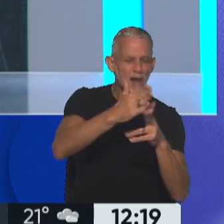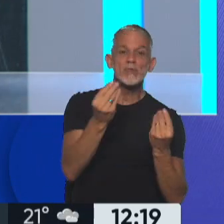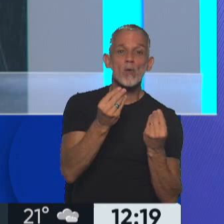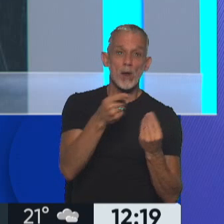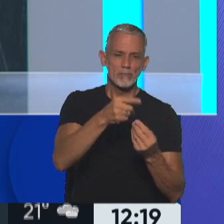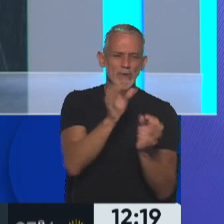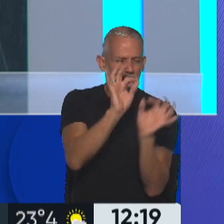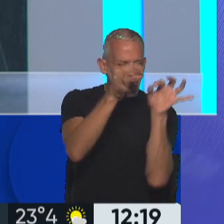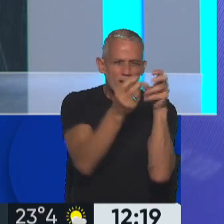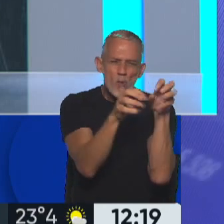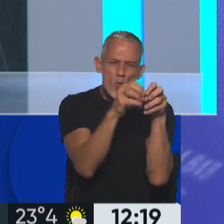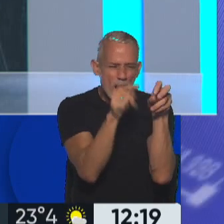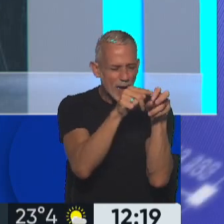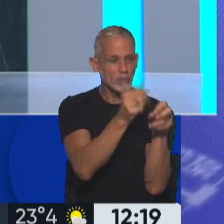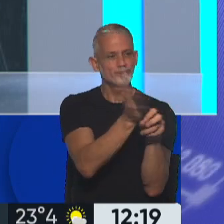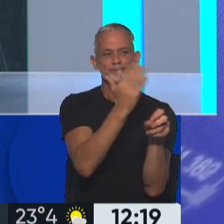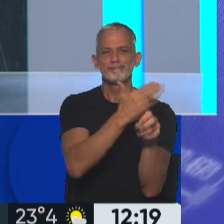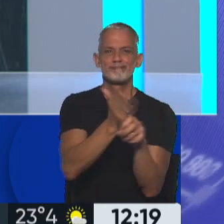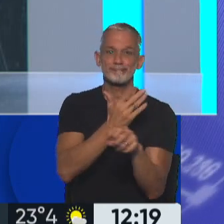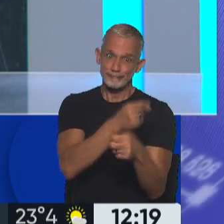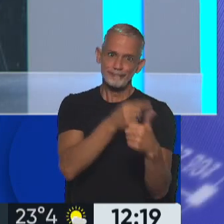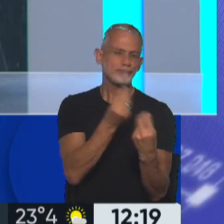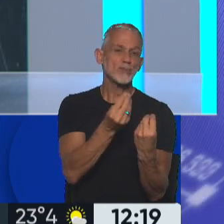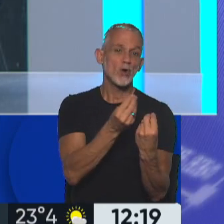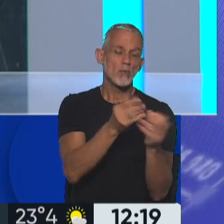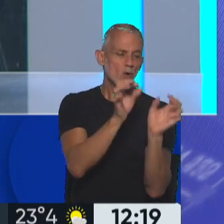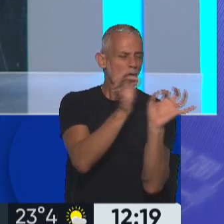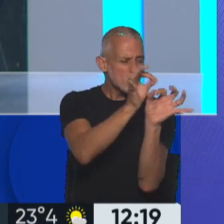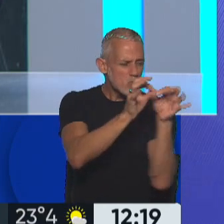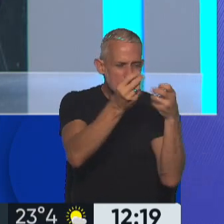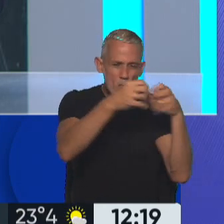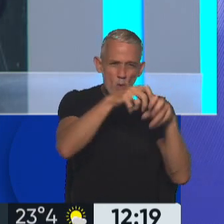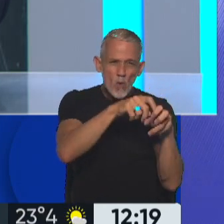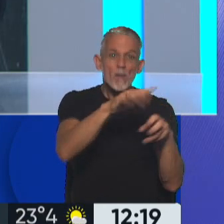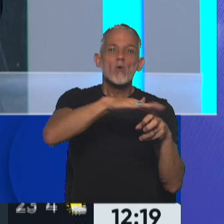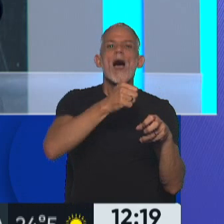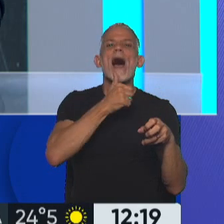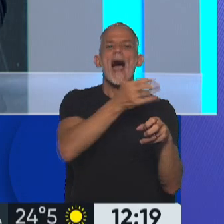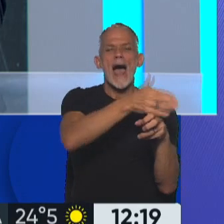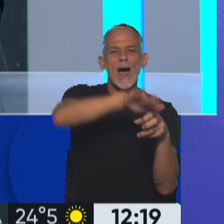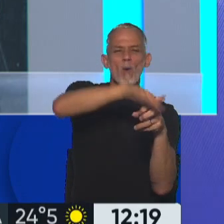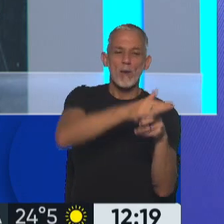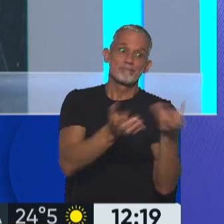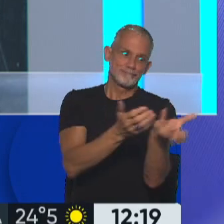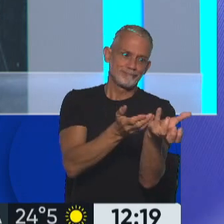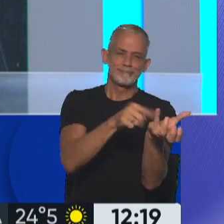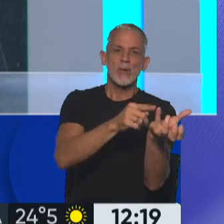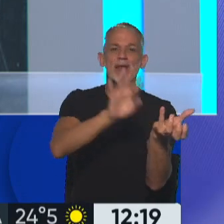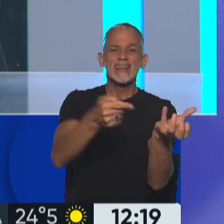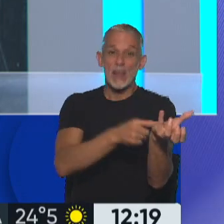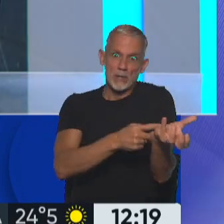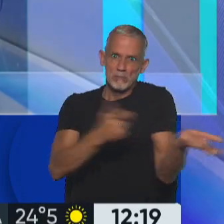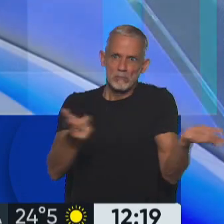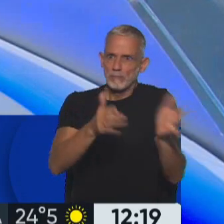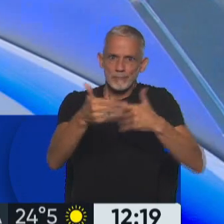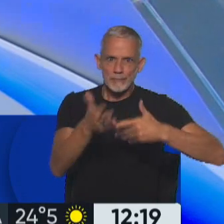de la larva. La larva del mosquito se reproduce, digamos, en lugares donde hay agua. Cacharros, pero también las cajas